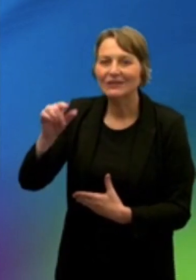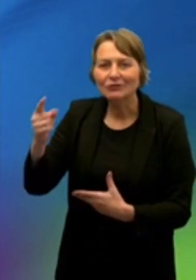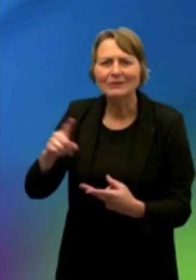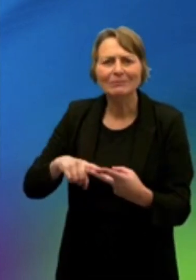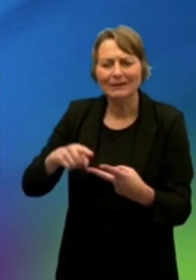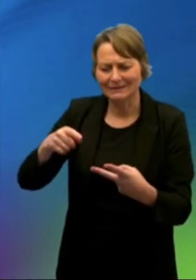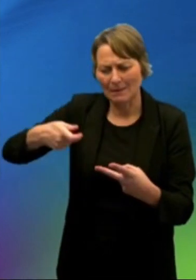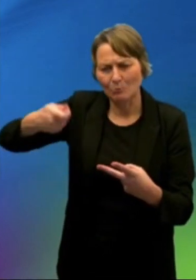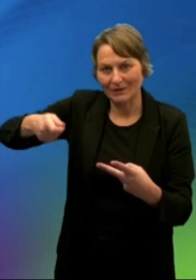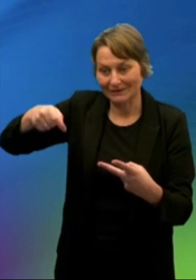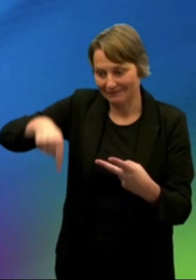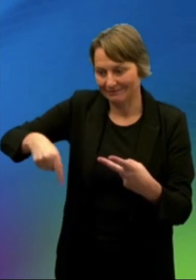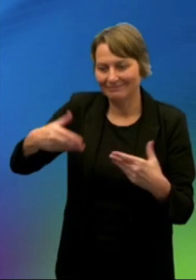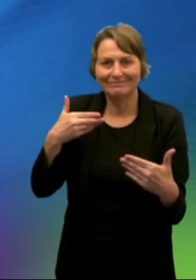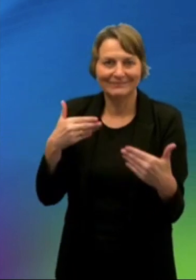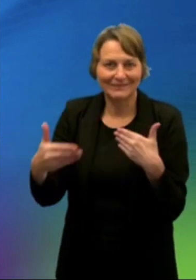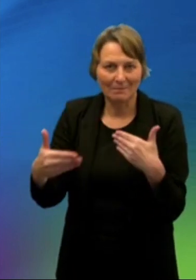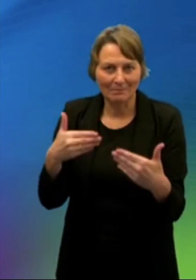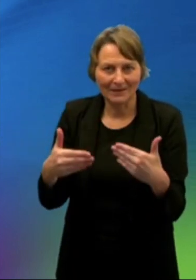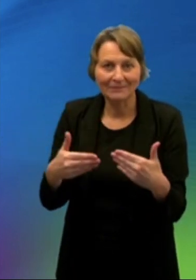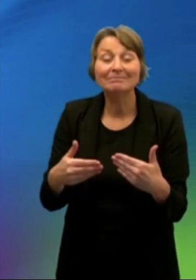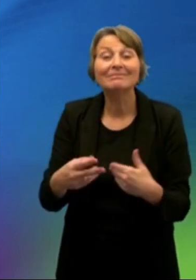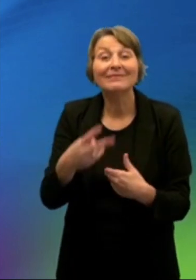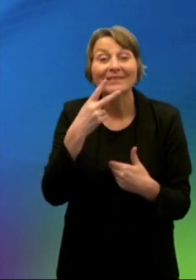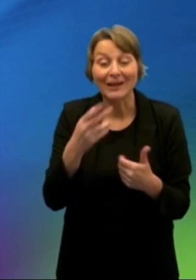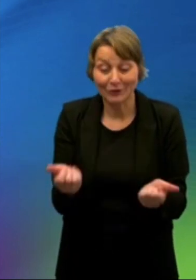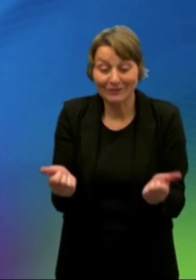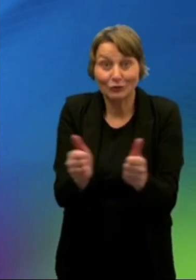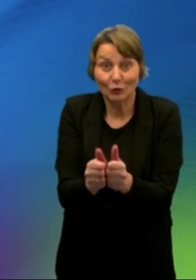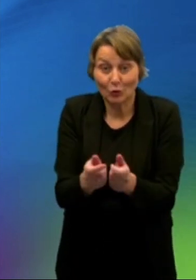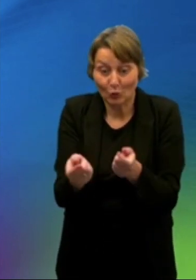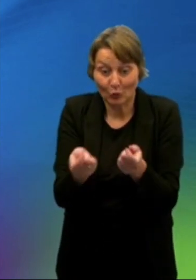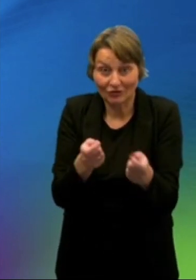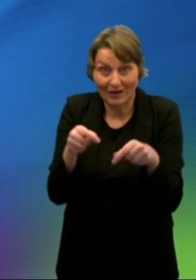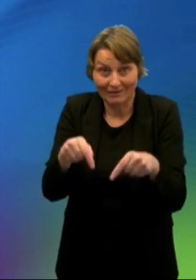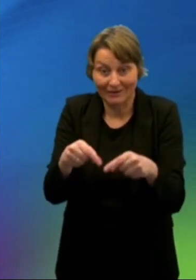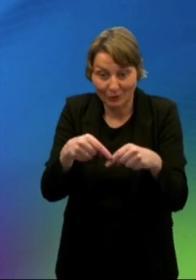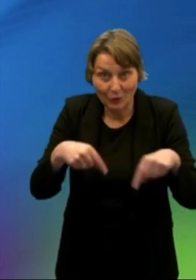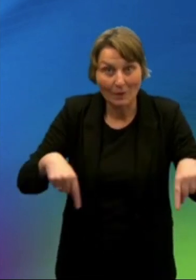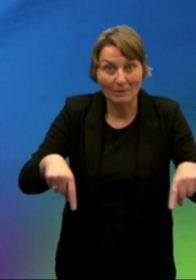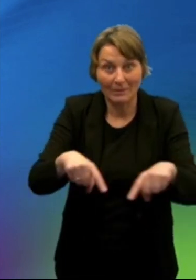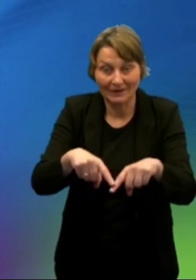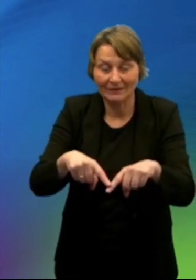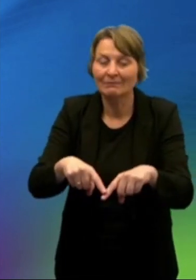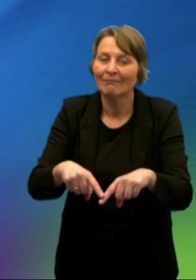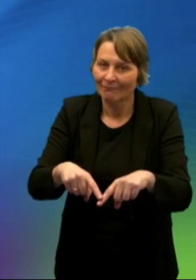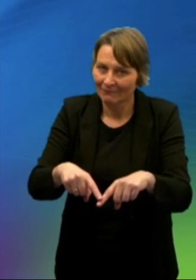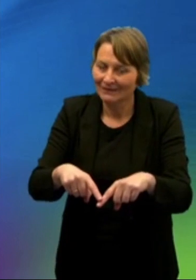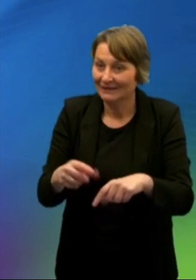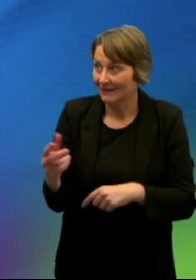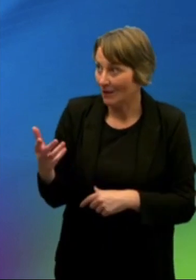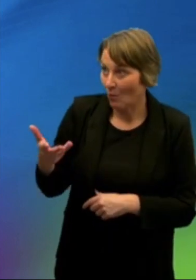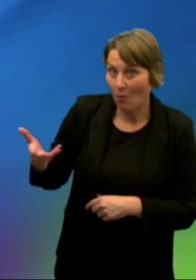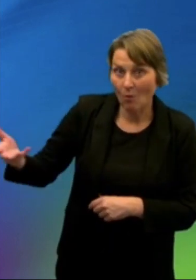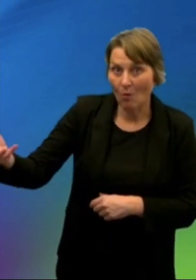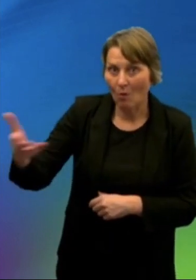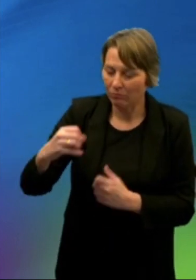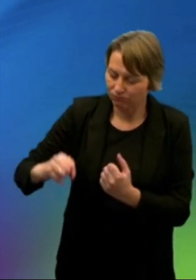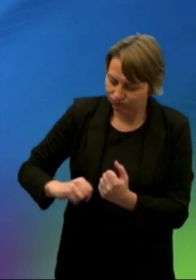nos permitió cumplir con éxito esta asamblea se aprobó el catorceavo programa general del trabajo que